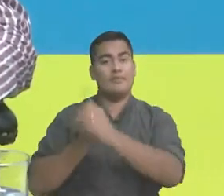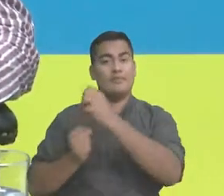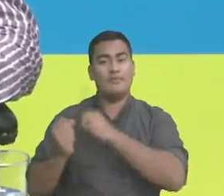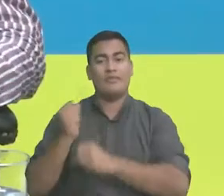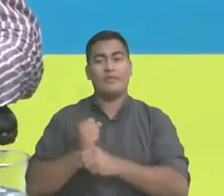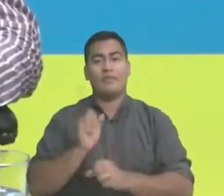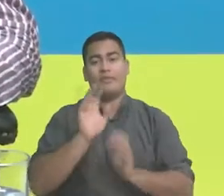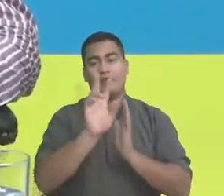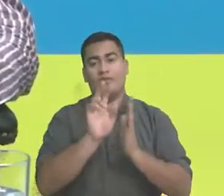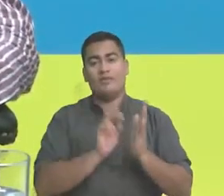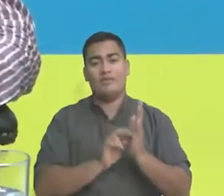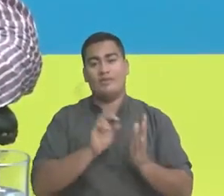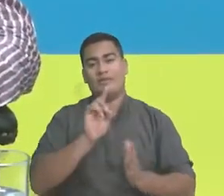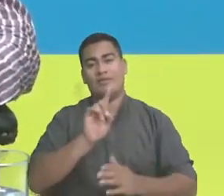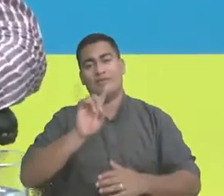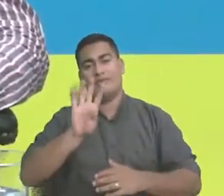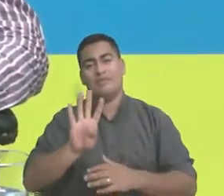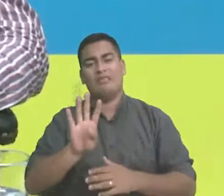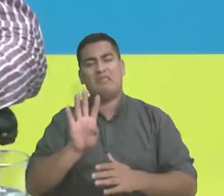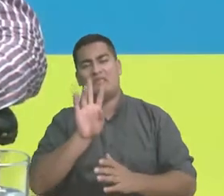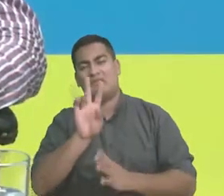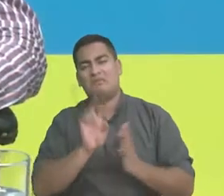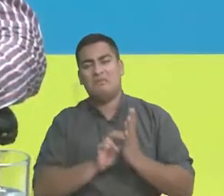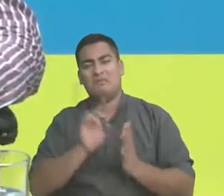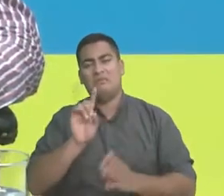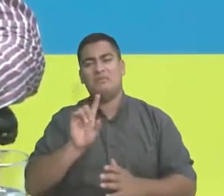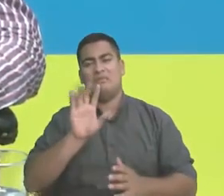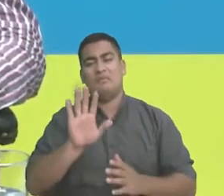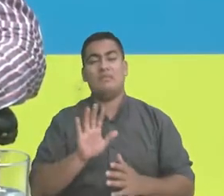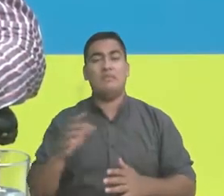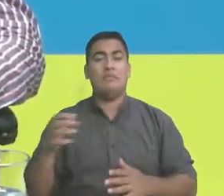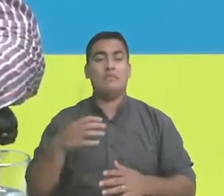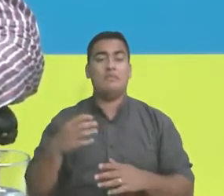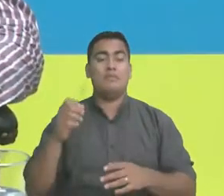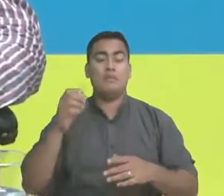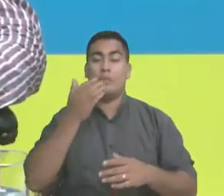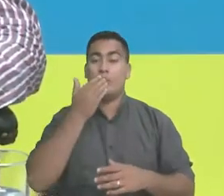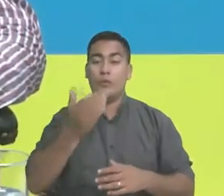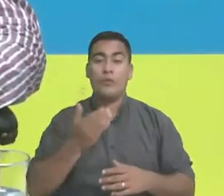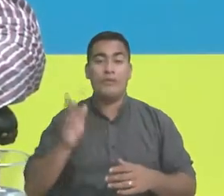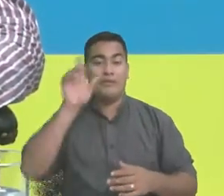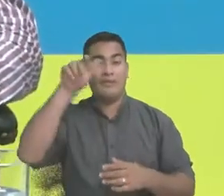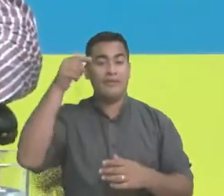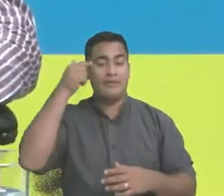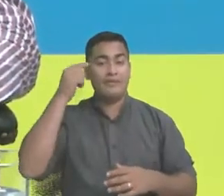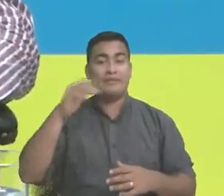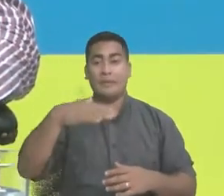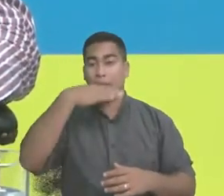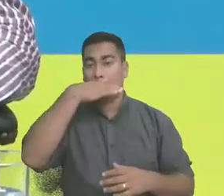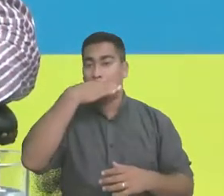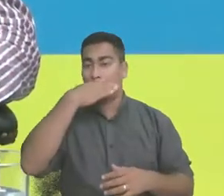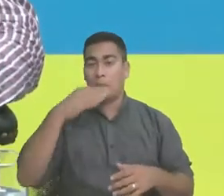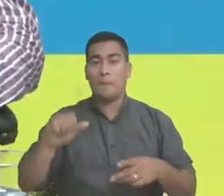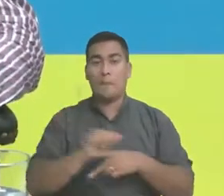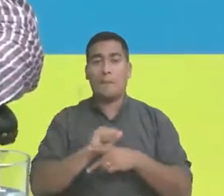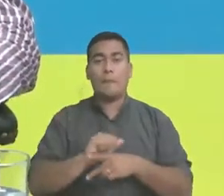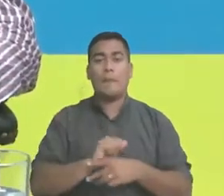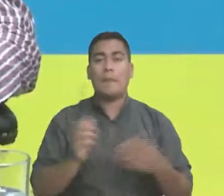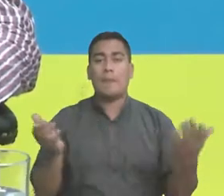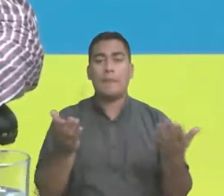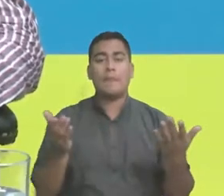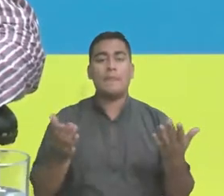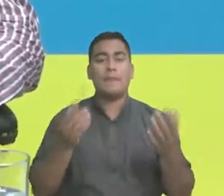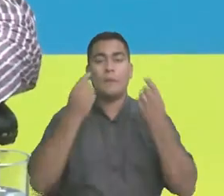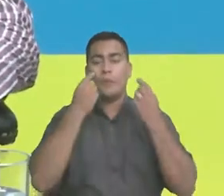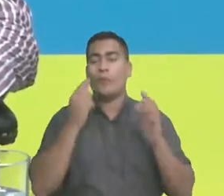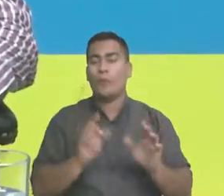2014, el año 2015, si no me equivoco, implementa el buen gobierno sandinista como una alternativa a la